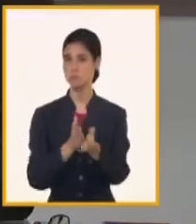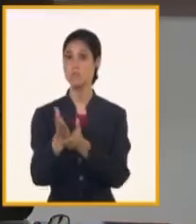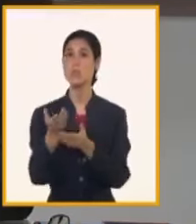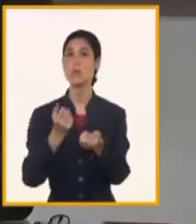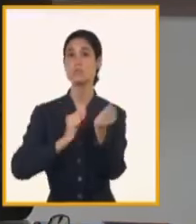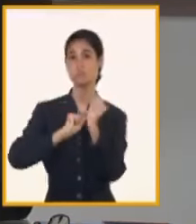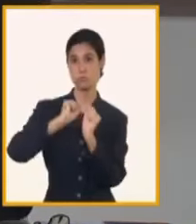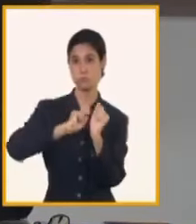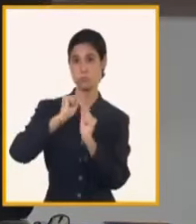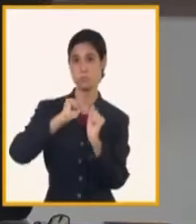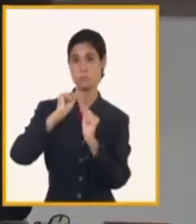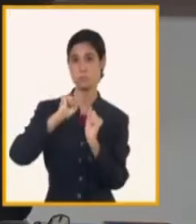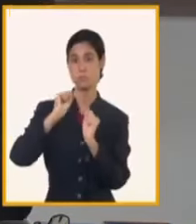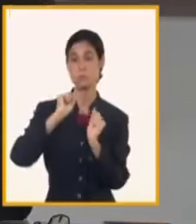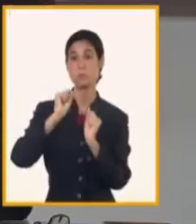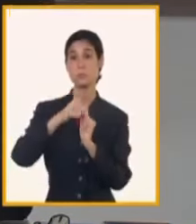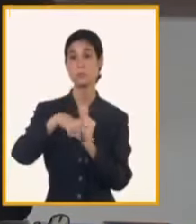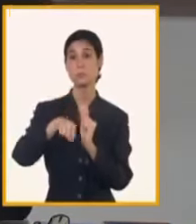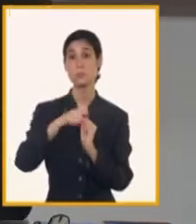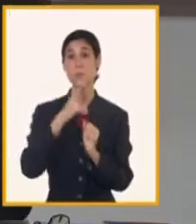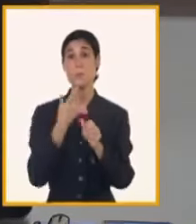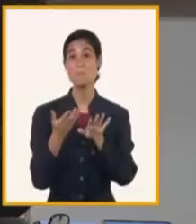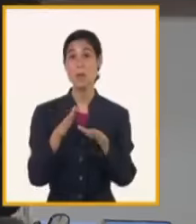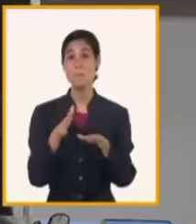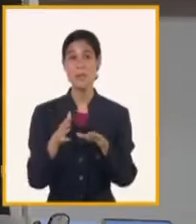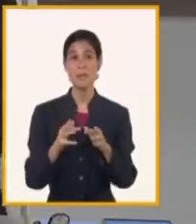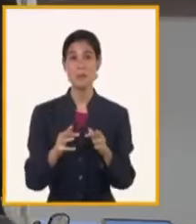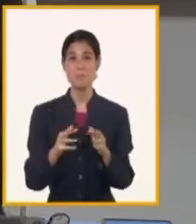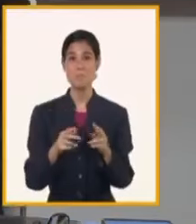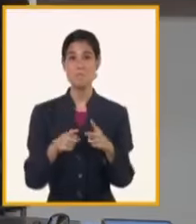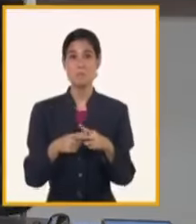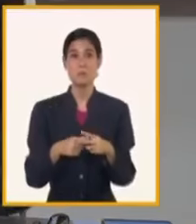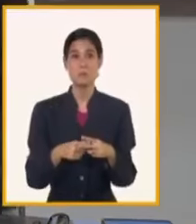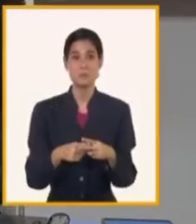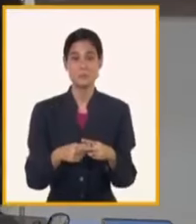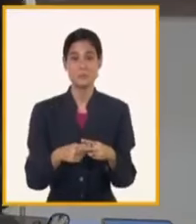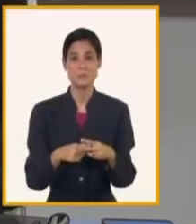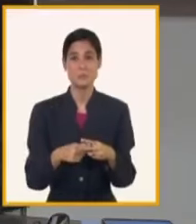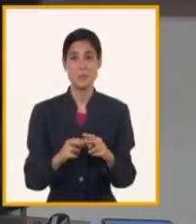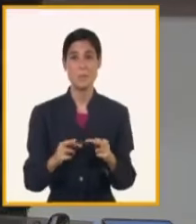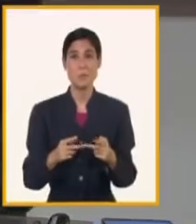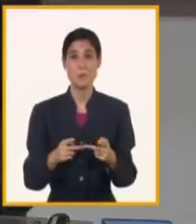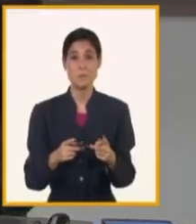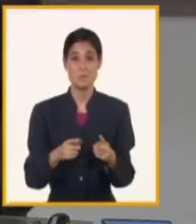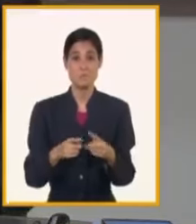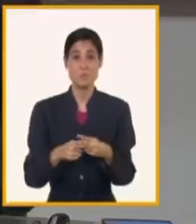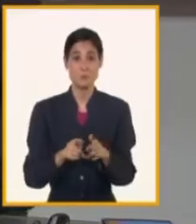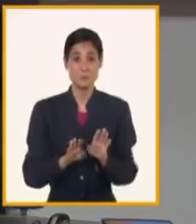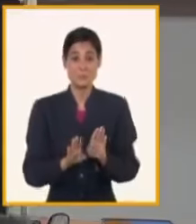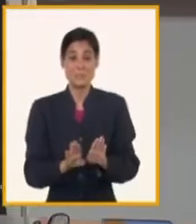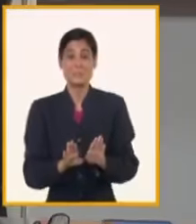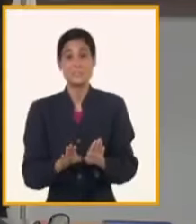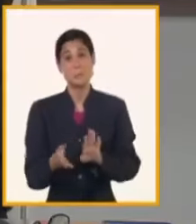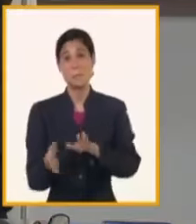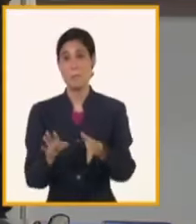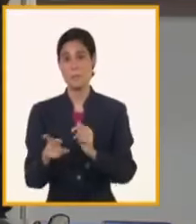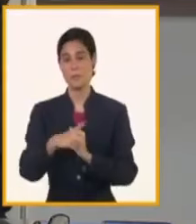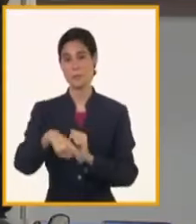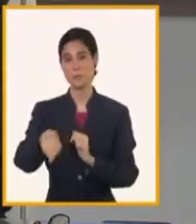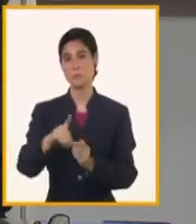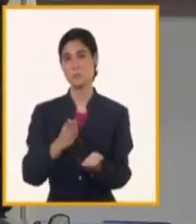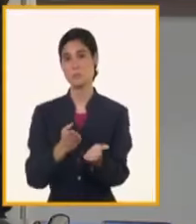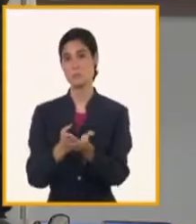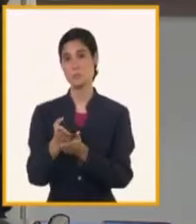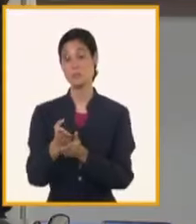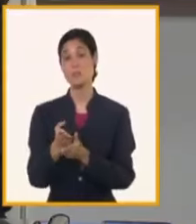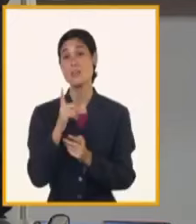manera digamos irregular entrando y saliendo entrando y saliendo ya llevan Este es el tercer día que está muy estable a partir de los